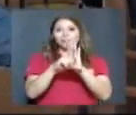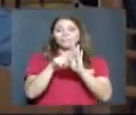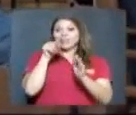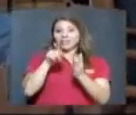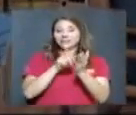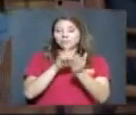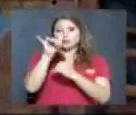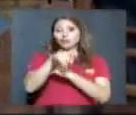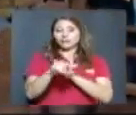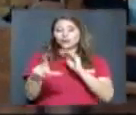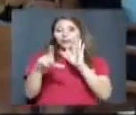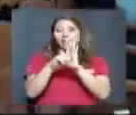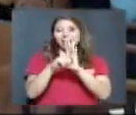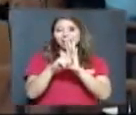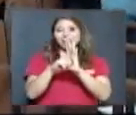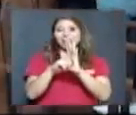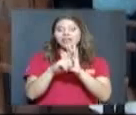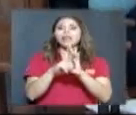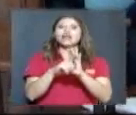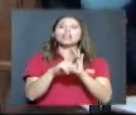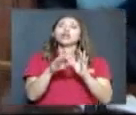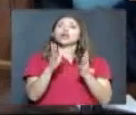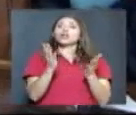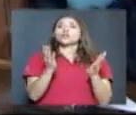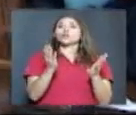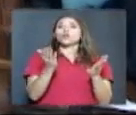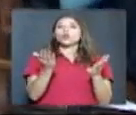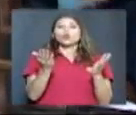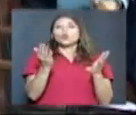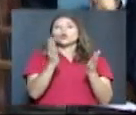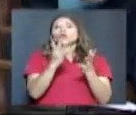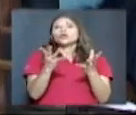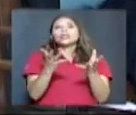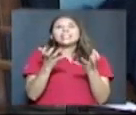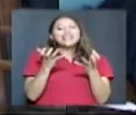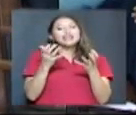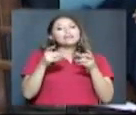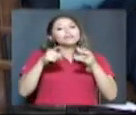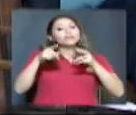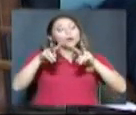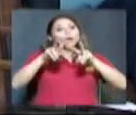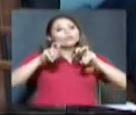no administra solvencia o una reflexión profunda con este tipo